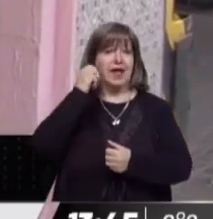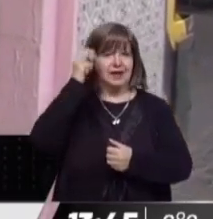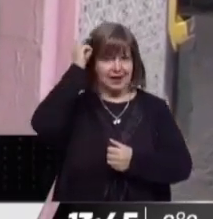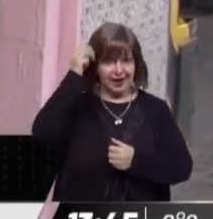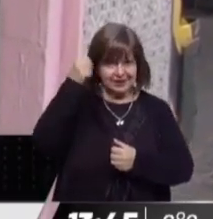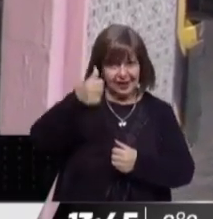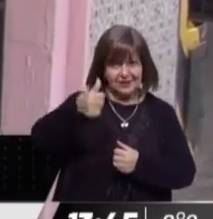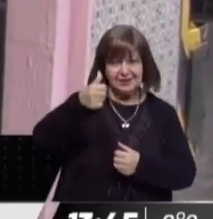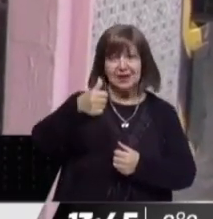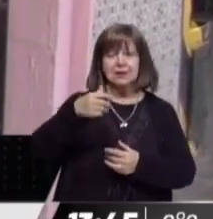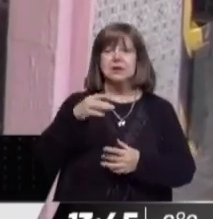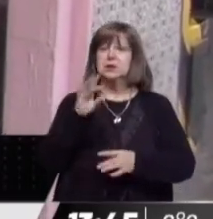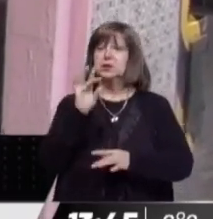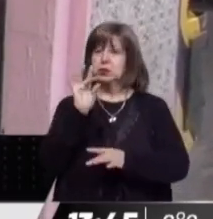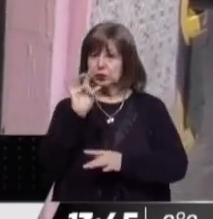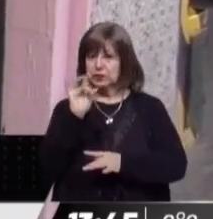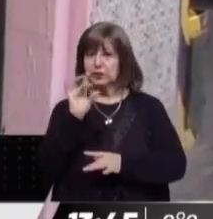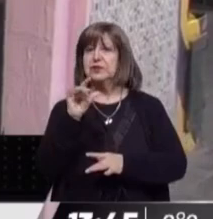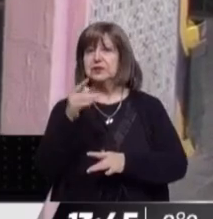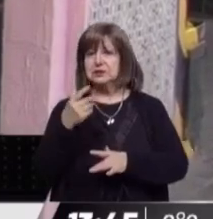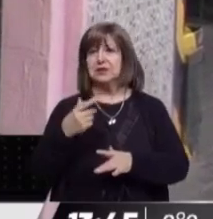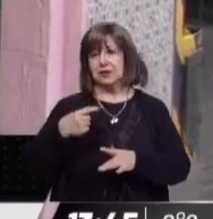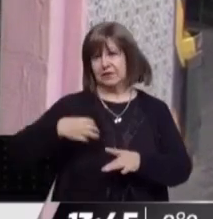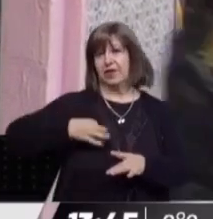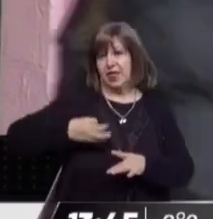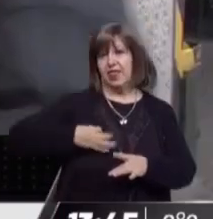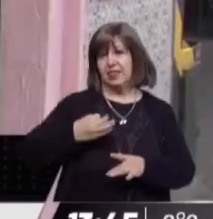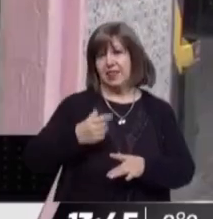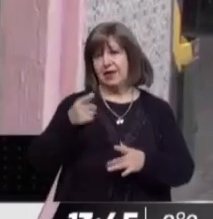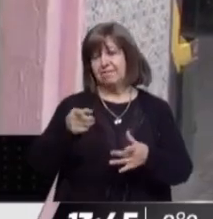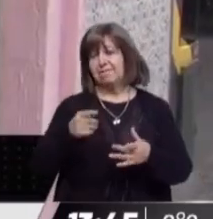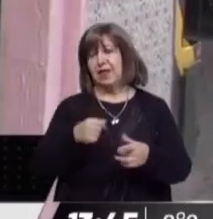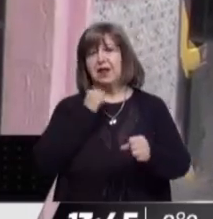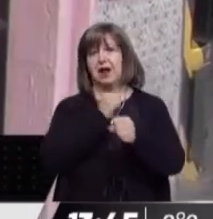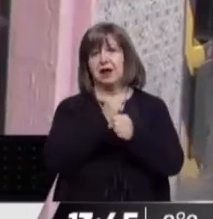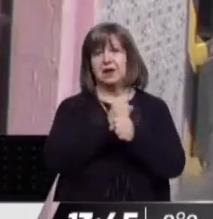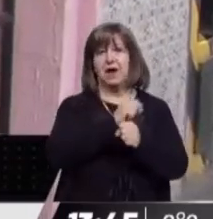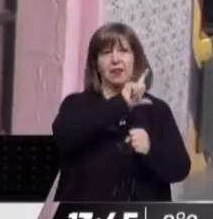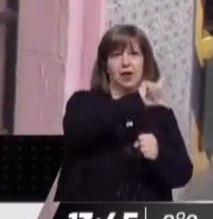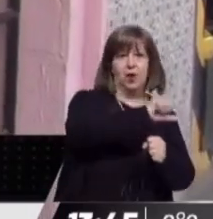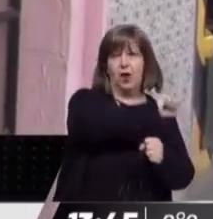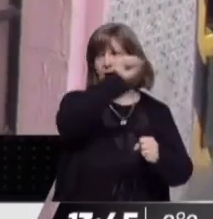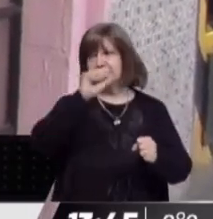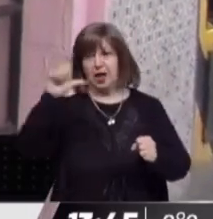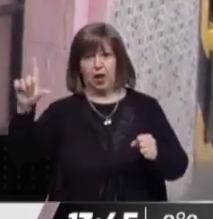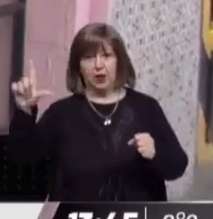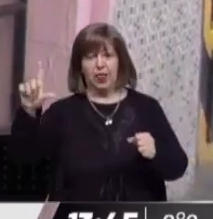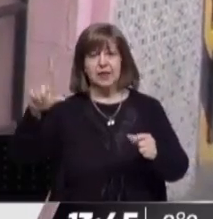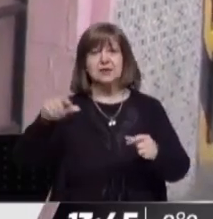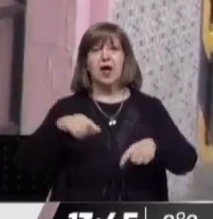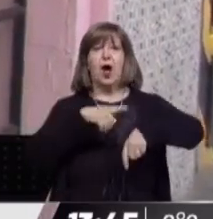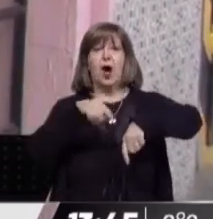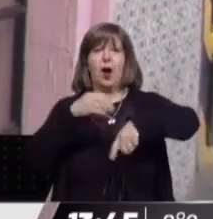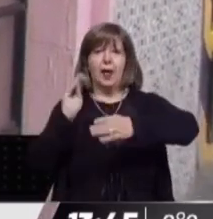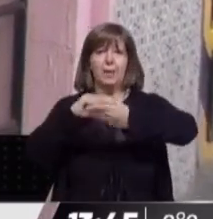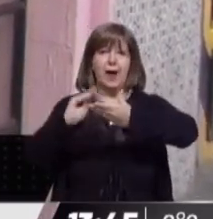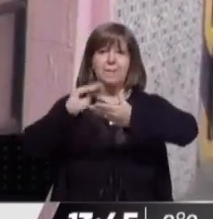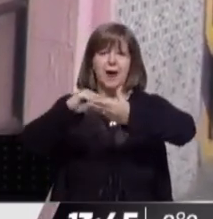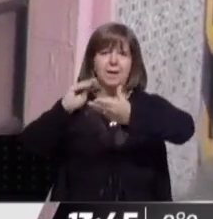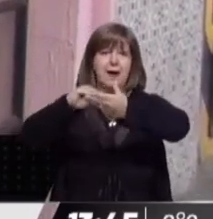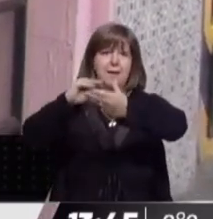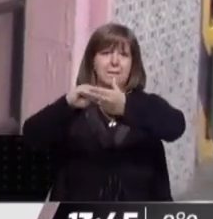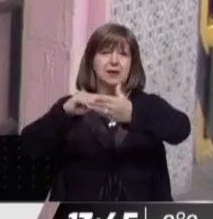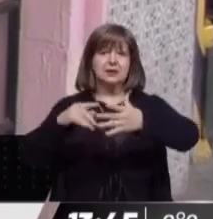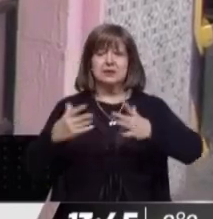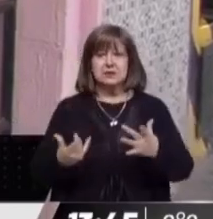país O por lo menos para la gente hoy en día no tenés que trabajar de lunes a lunes siempre meter horas extra para que te alcance un poco